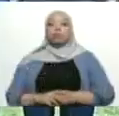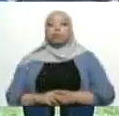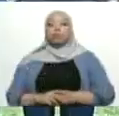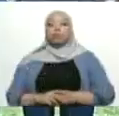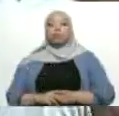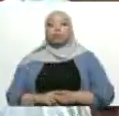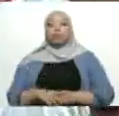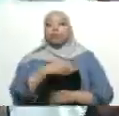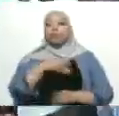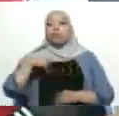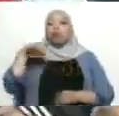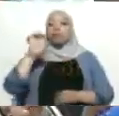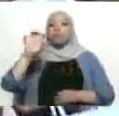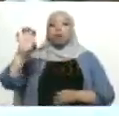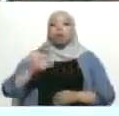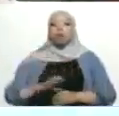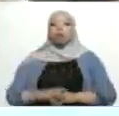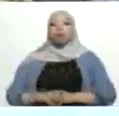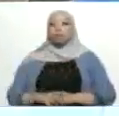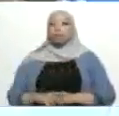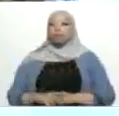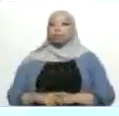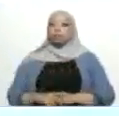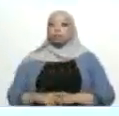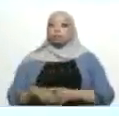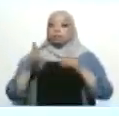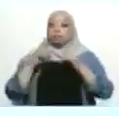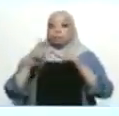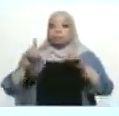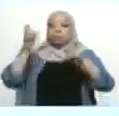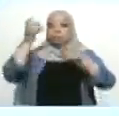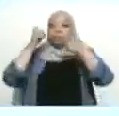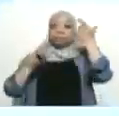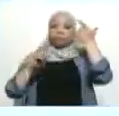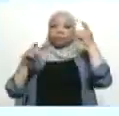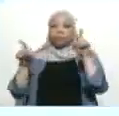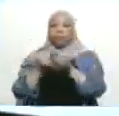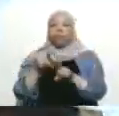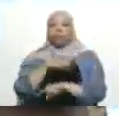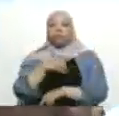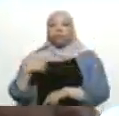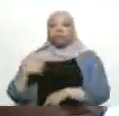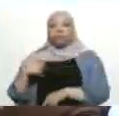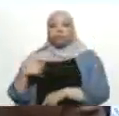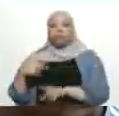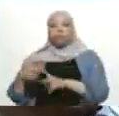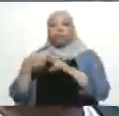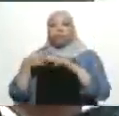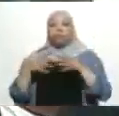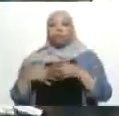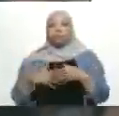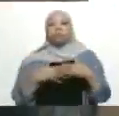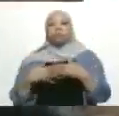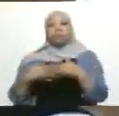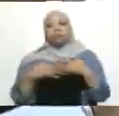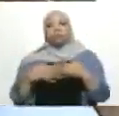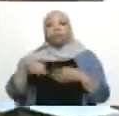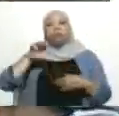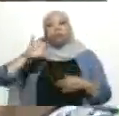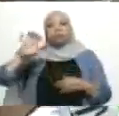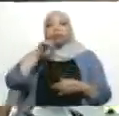los que quieran patria... así lo definió el comandante Chávez. Los que quieran entregarle el imperialismo, la